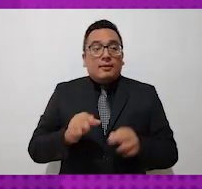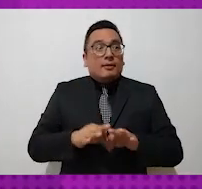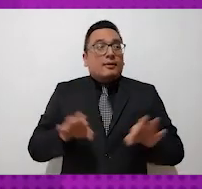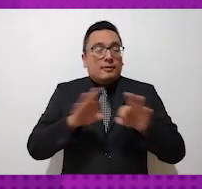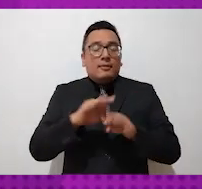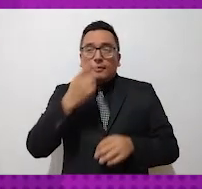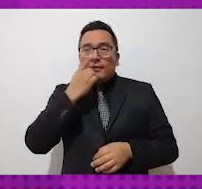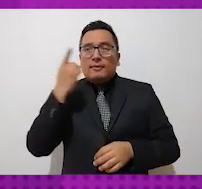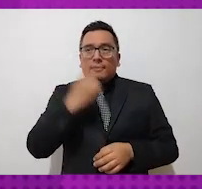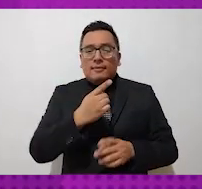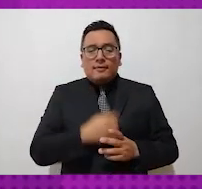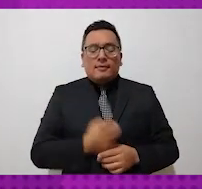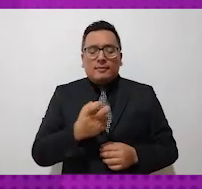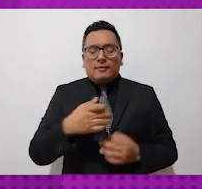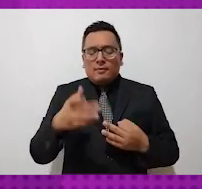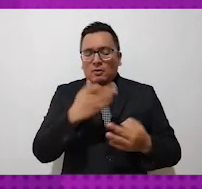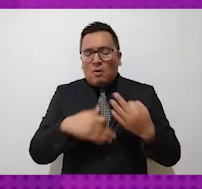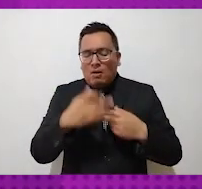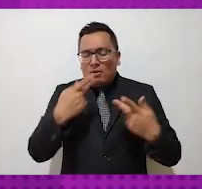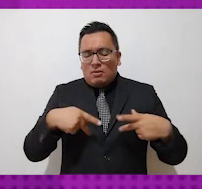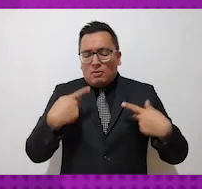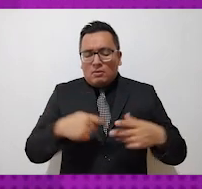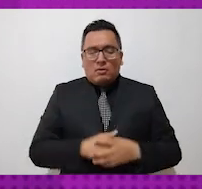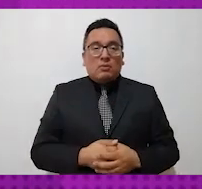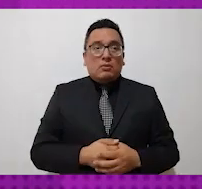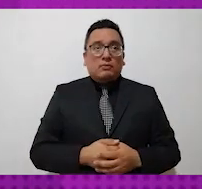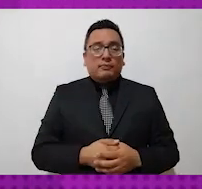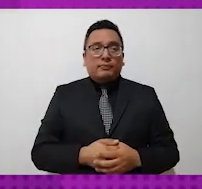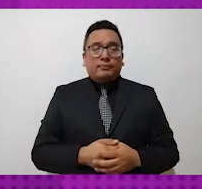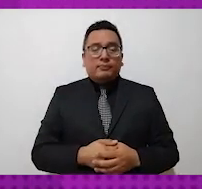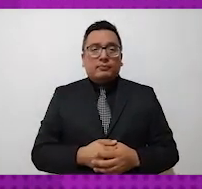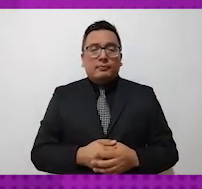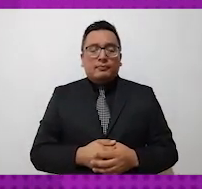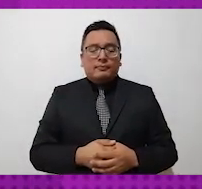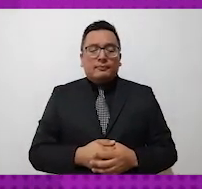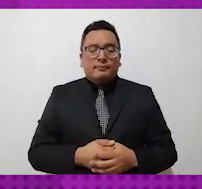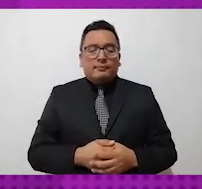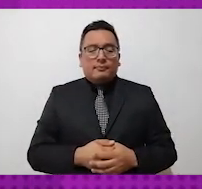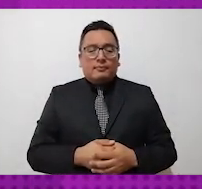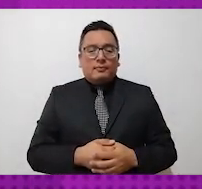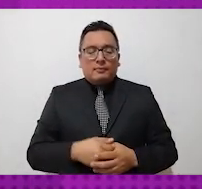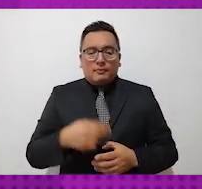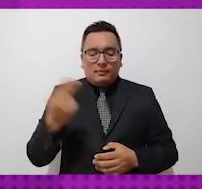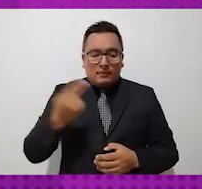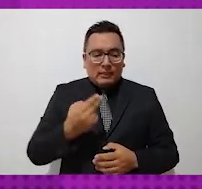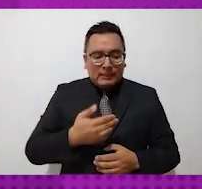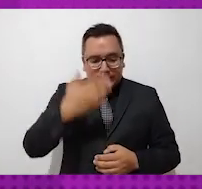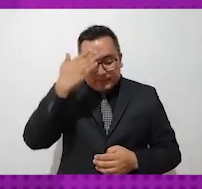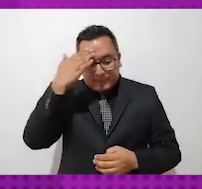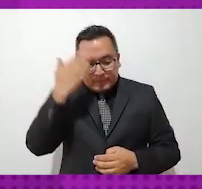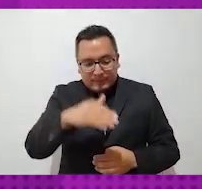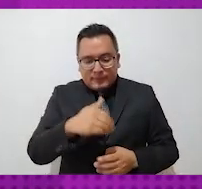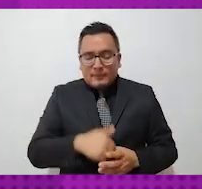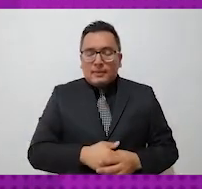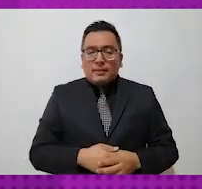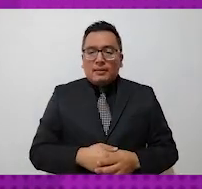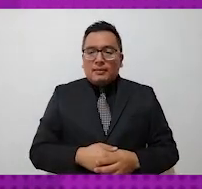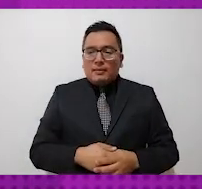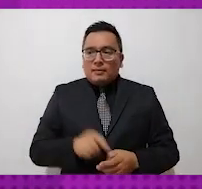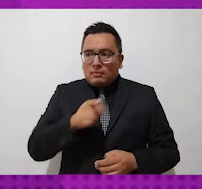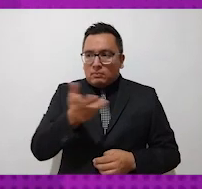denuncia, y que todos, tanto ciudadanos como servidores públicos, estén ciertos en